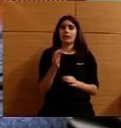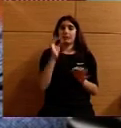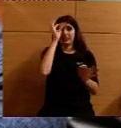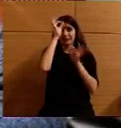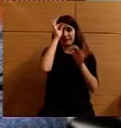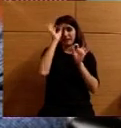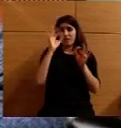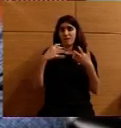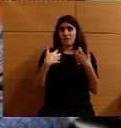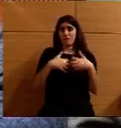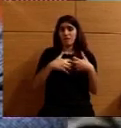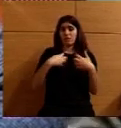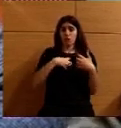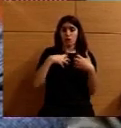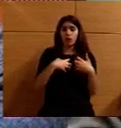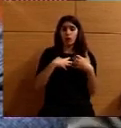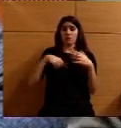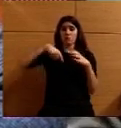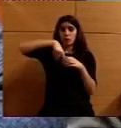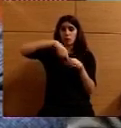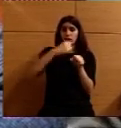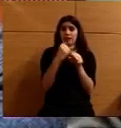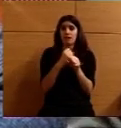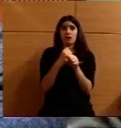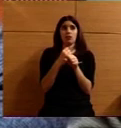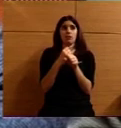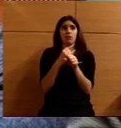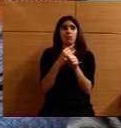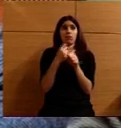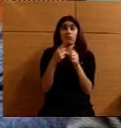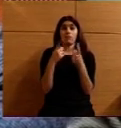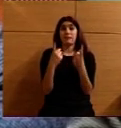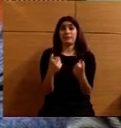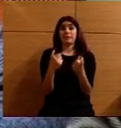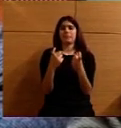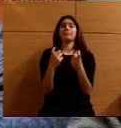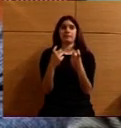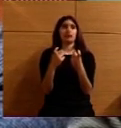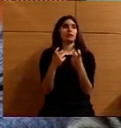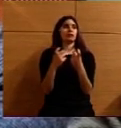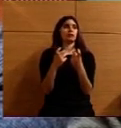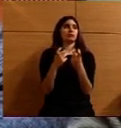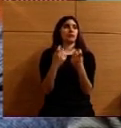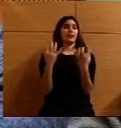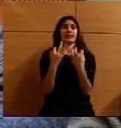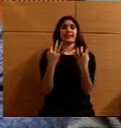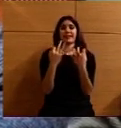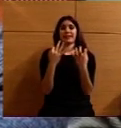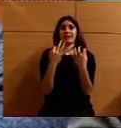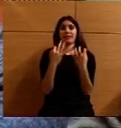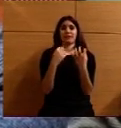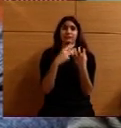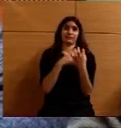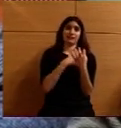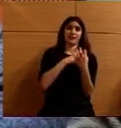la especificidad de las funciones, de los puestos y la especialización que requiere este desempeño, pues tienen que ejercer como letrados